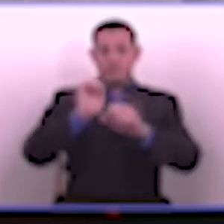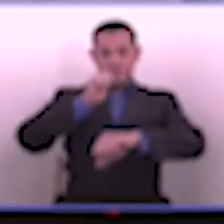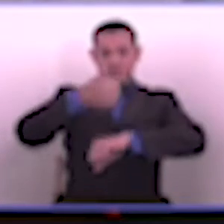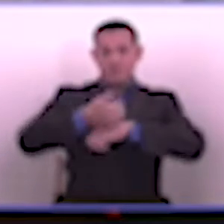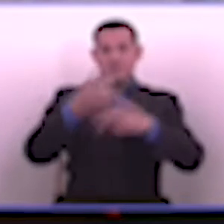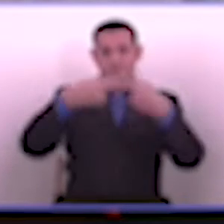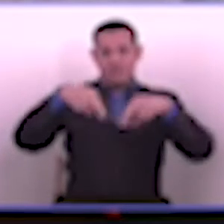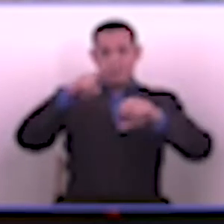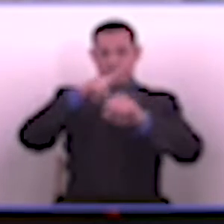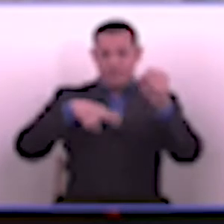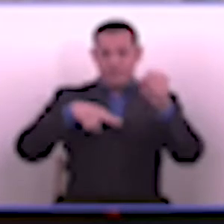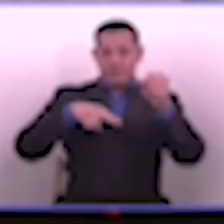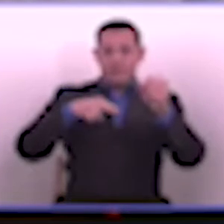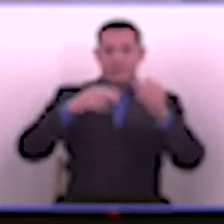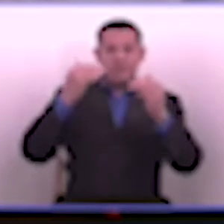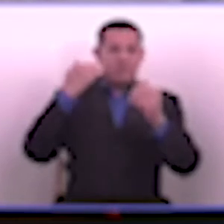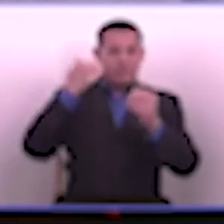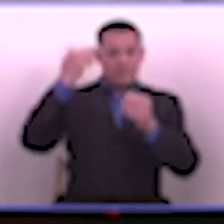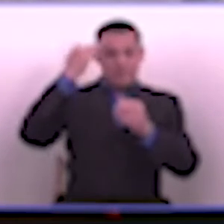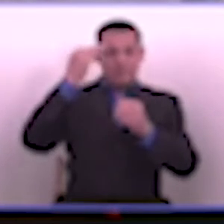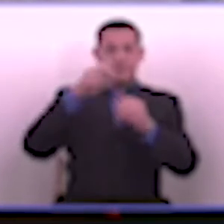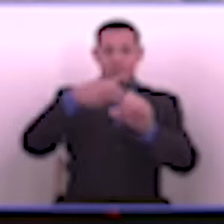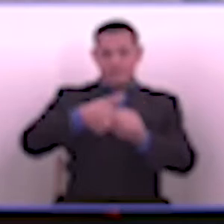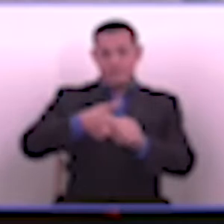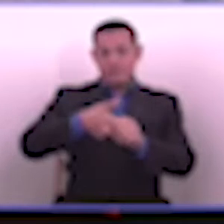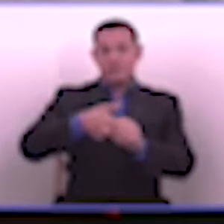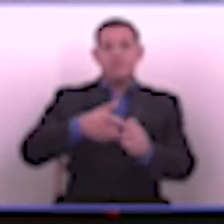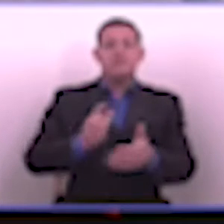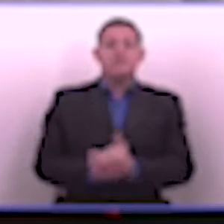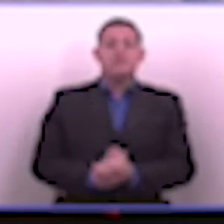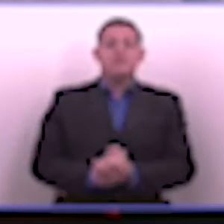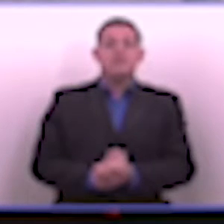precios máximos de los combustibles